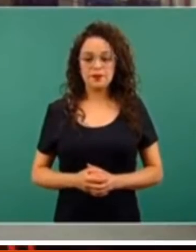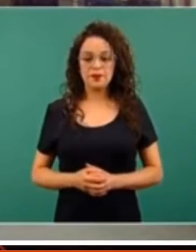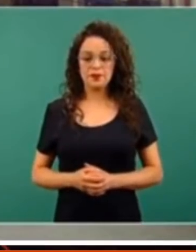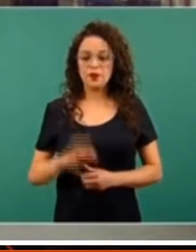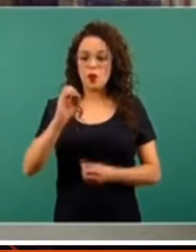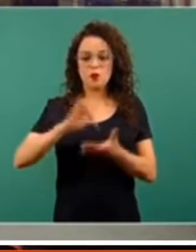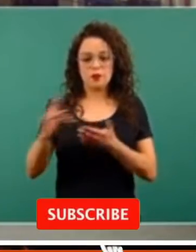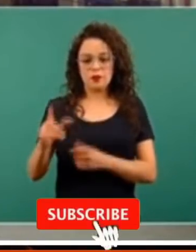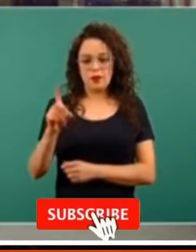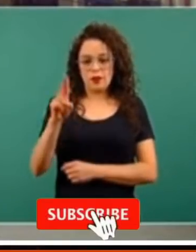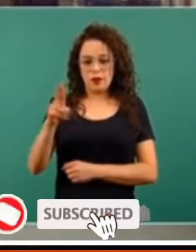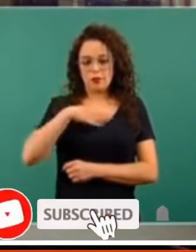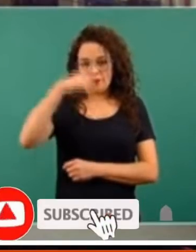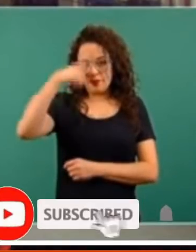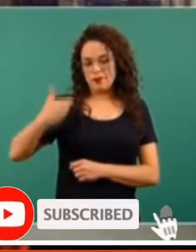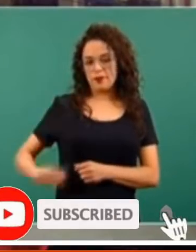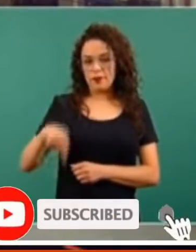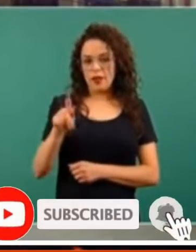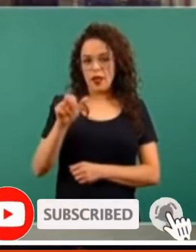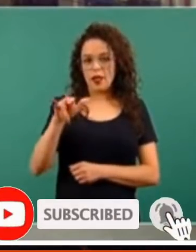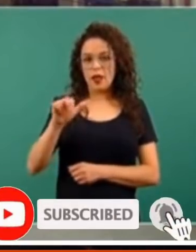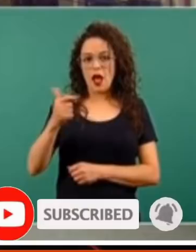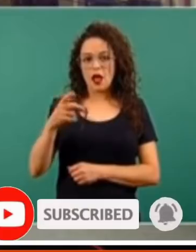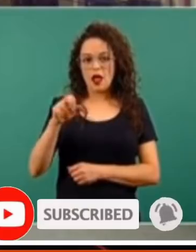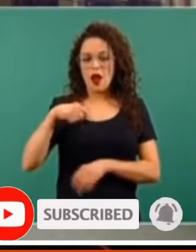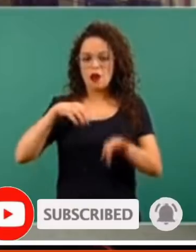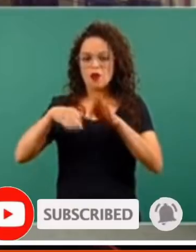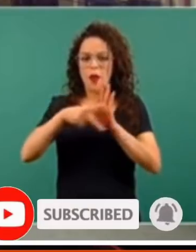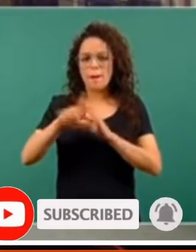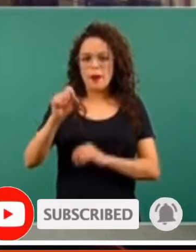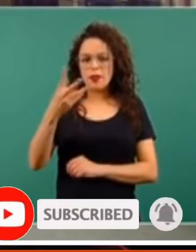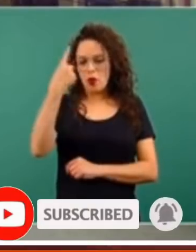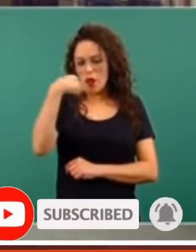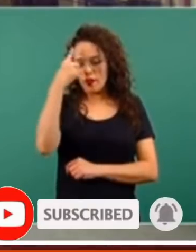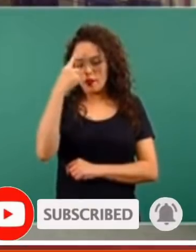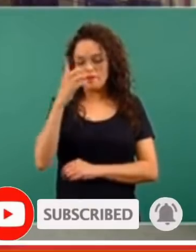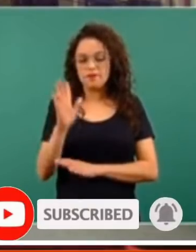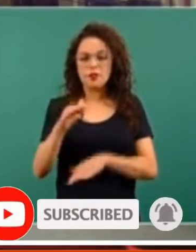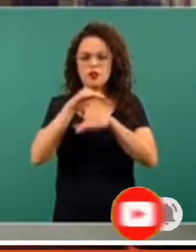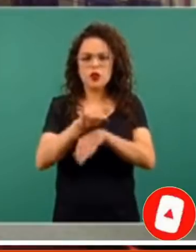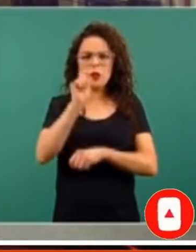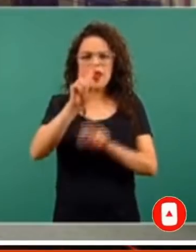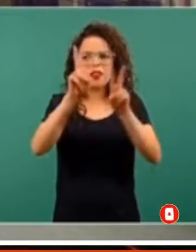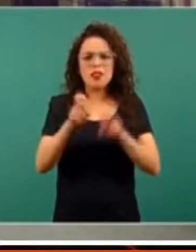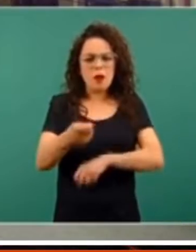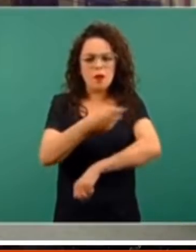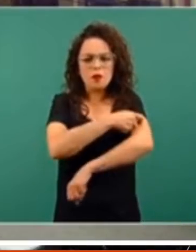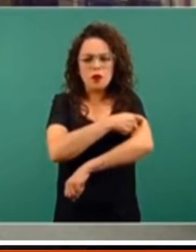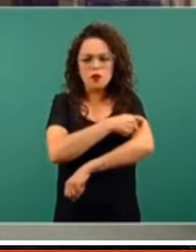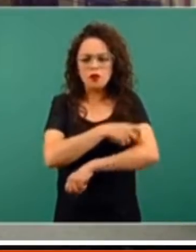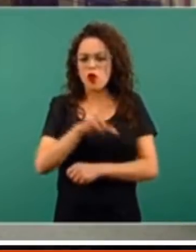Gracias, doctor. Buenas noches. Karina Aguilar, del diario 24 Horas. Regresando al tema de la vacuna no aplicada y que después ya le aplicaron